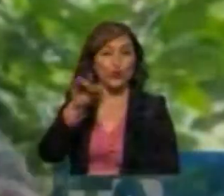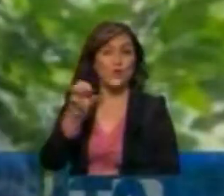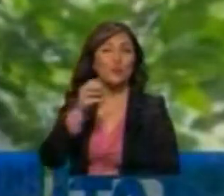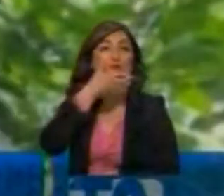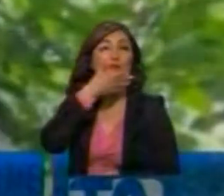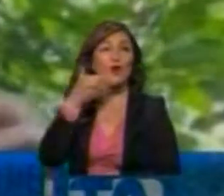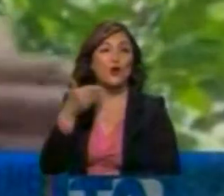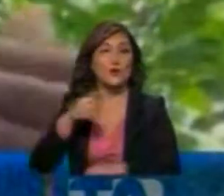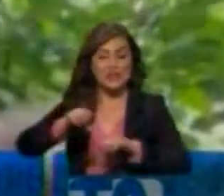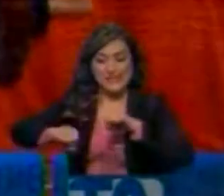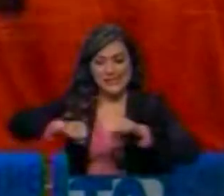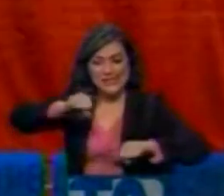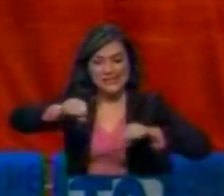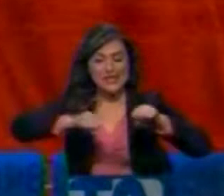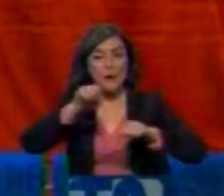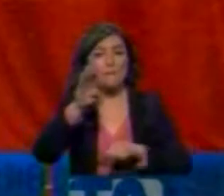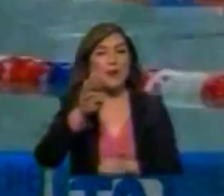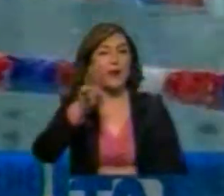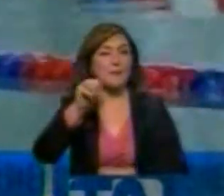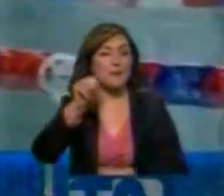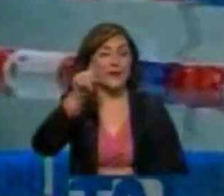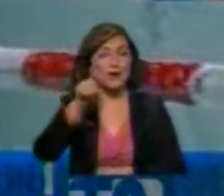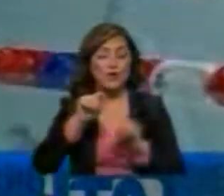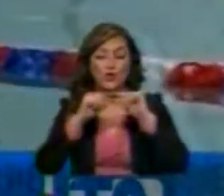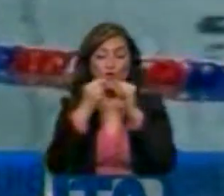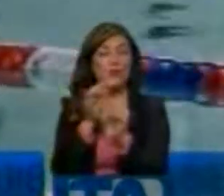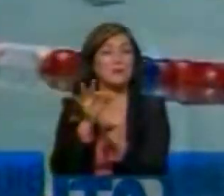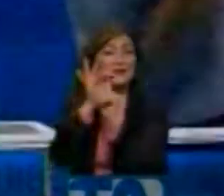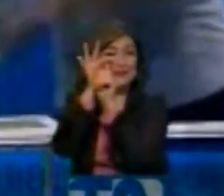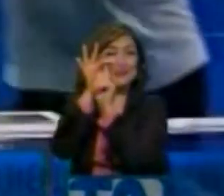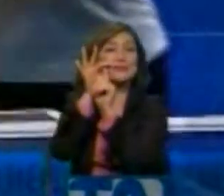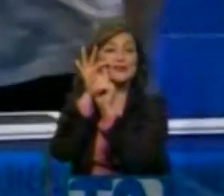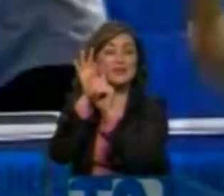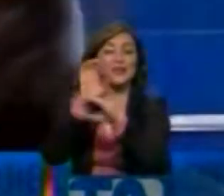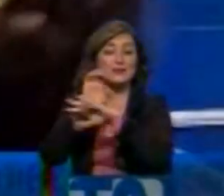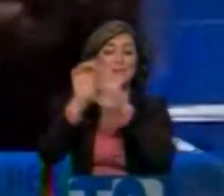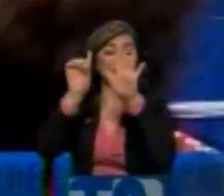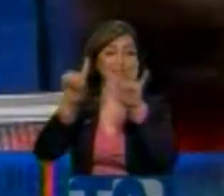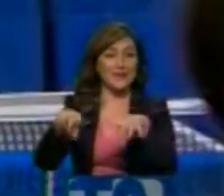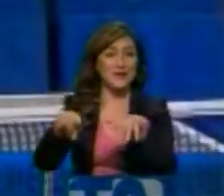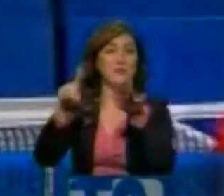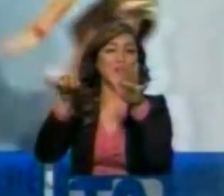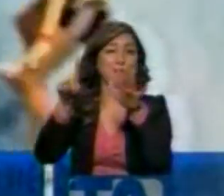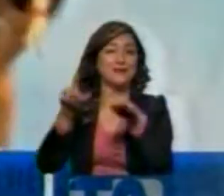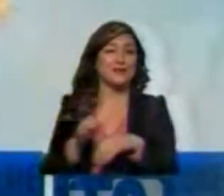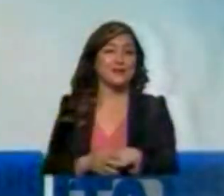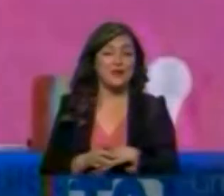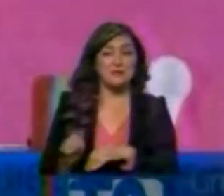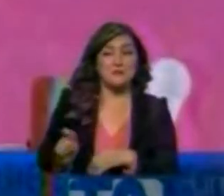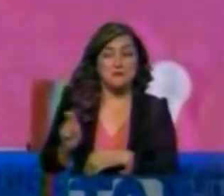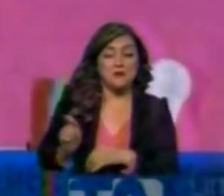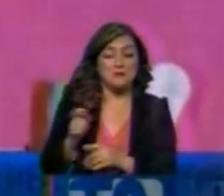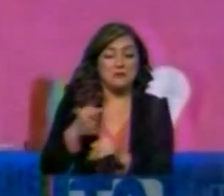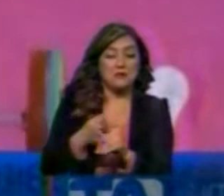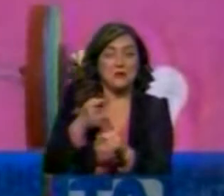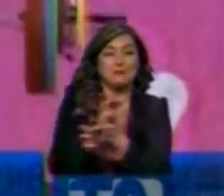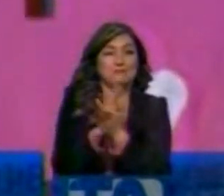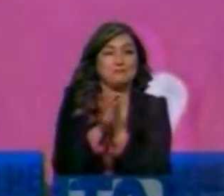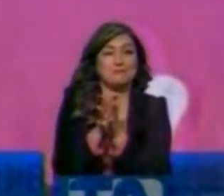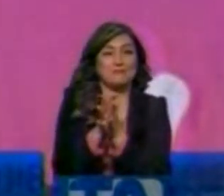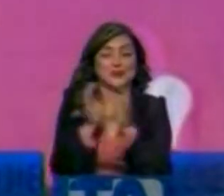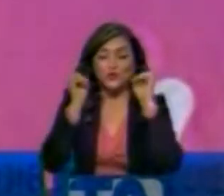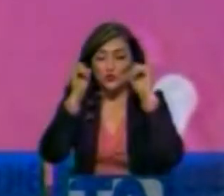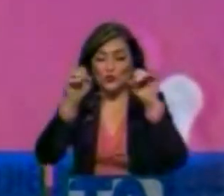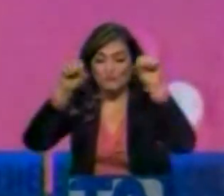mundo en BMX. Es parte del grupo de alto rendimiento de Ecuador y lleva 6 meses sin recibir su bonificación. No tiene